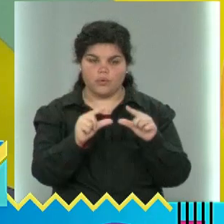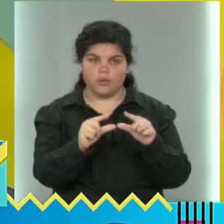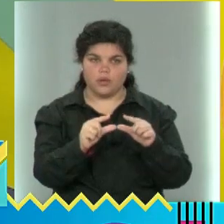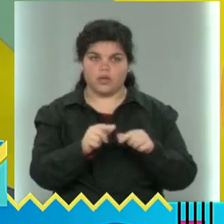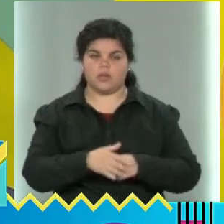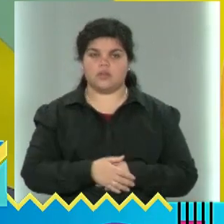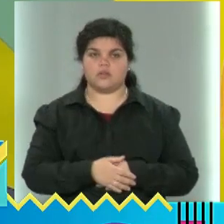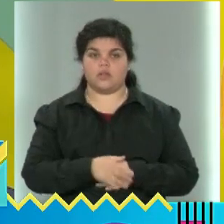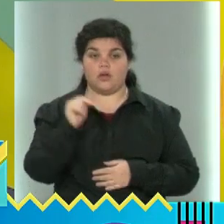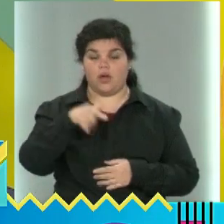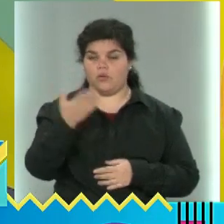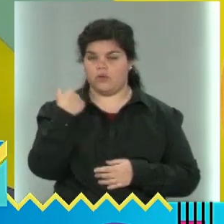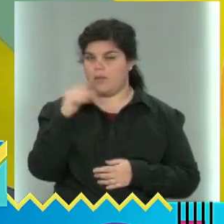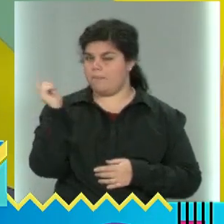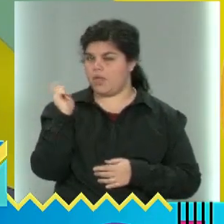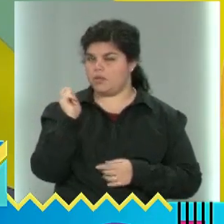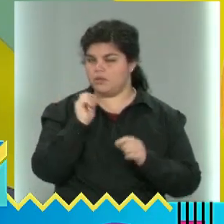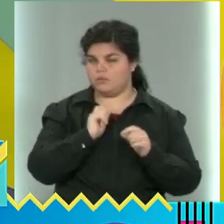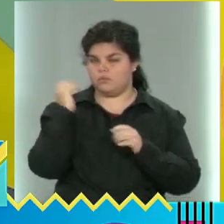cuando medimos el tema de lo que ha sido